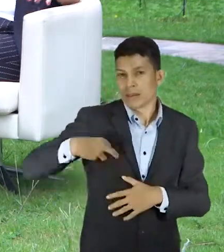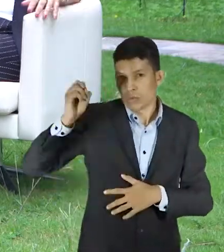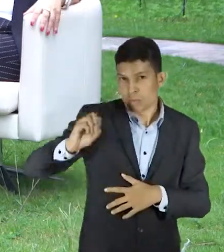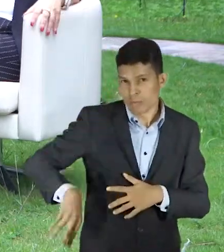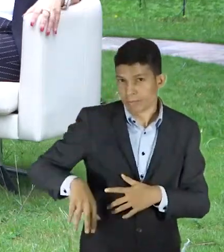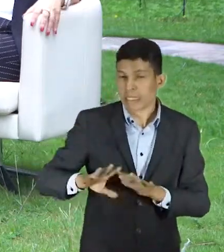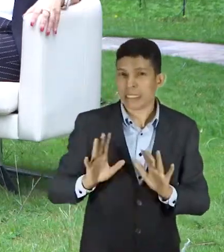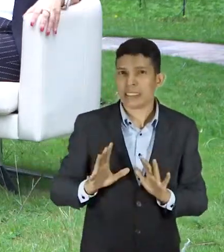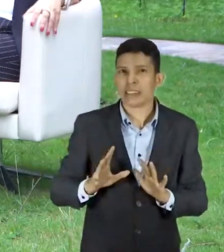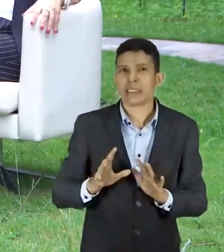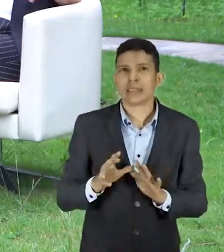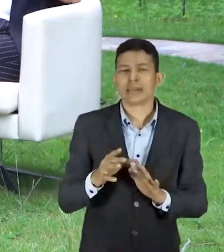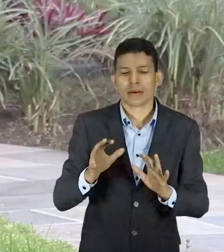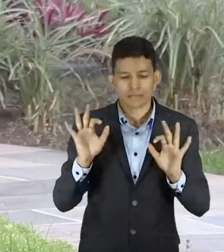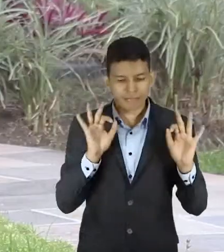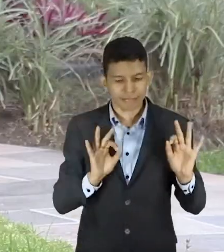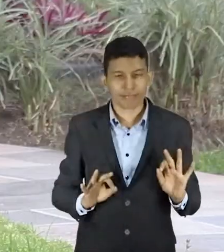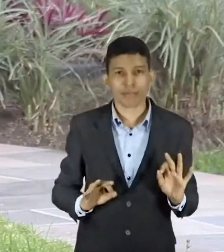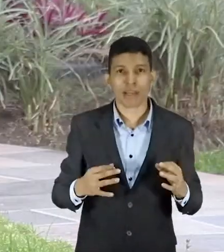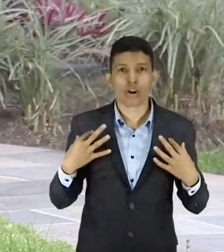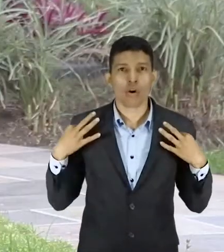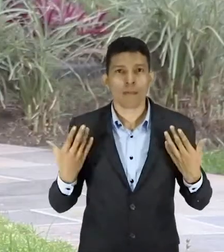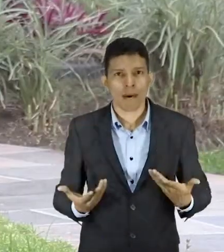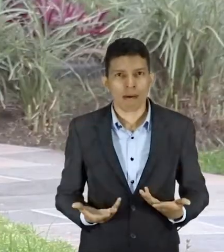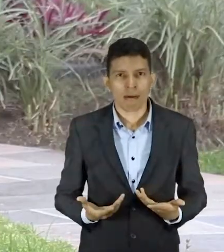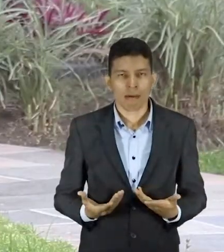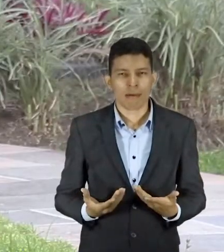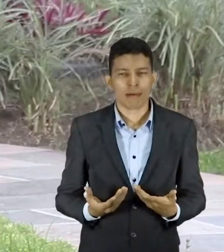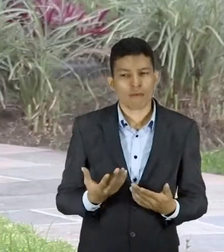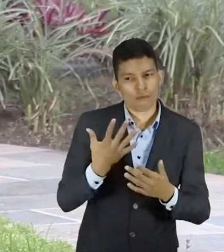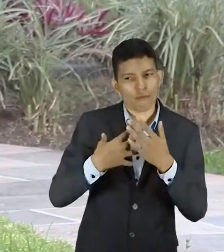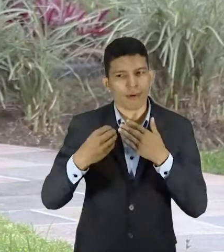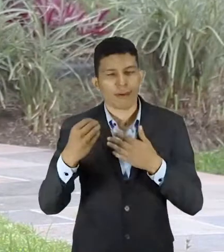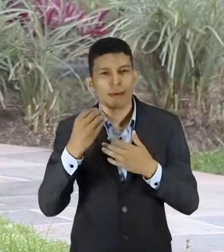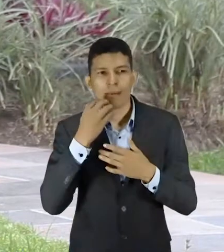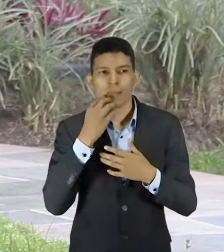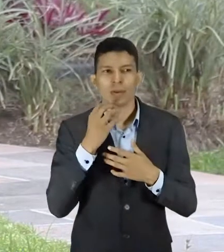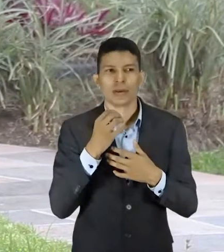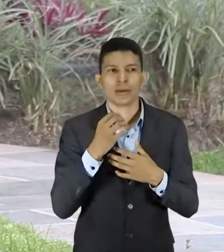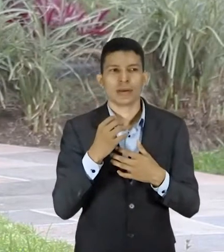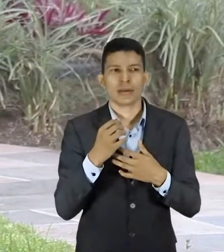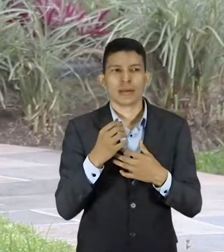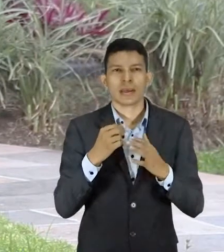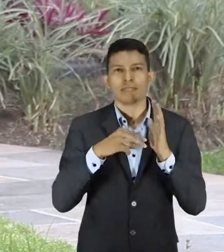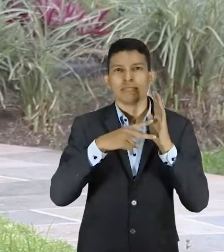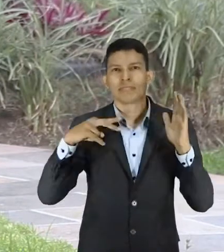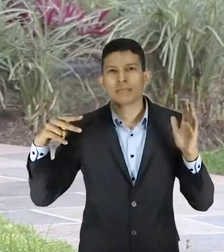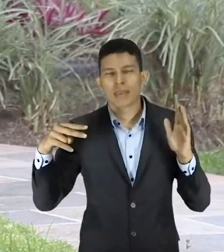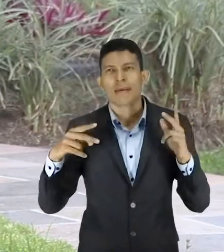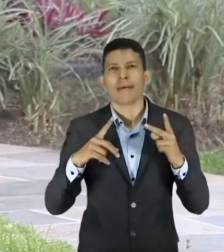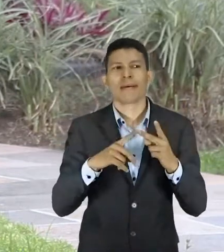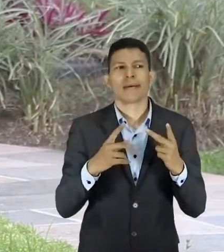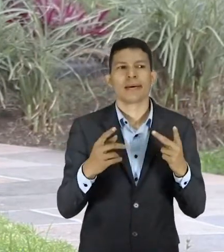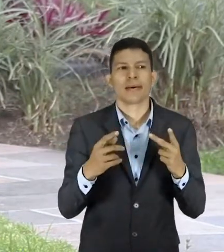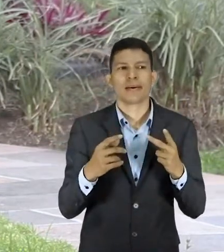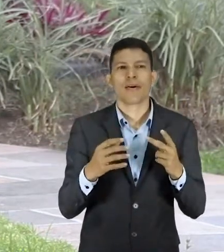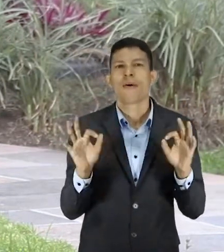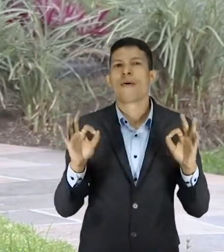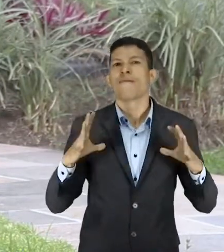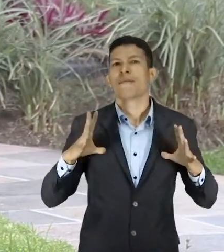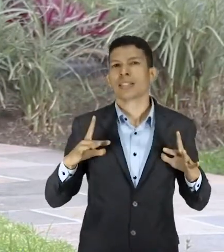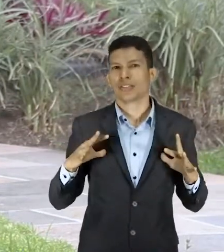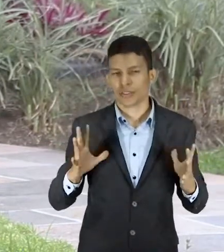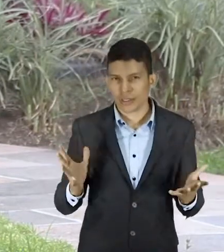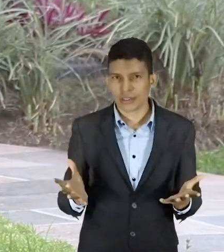una mastectomía, de cómo te vistes, si sales a una piscina,